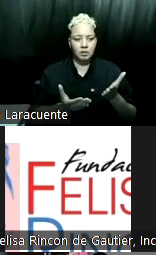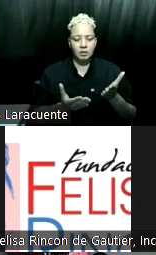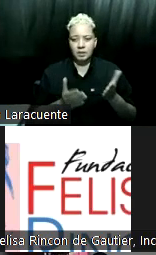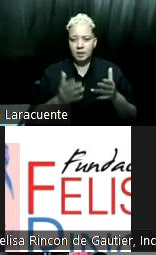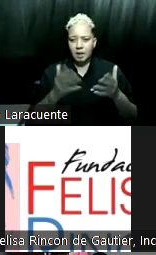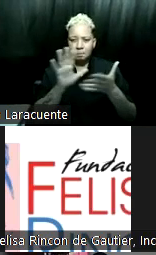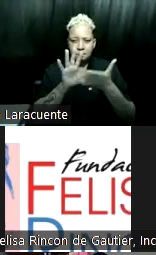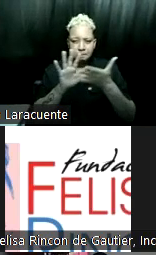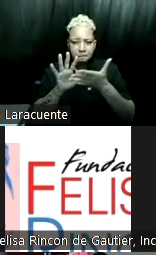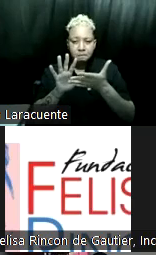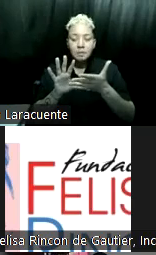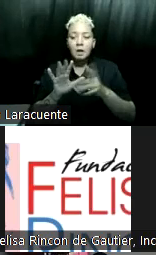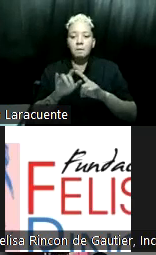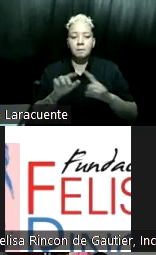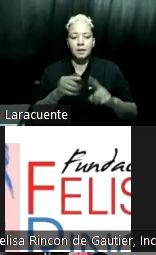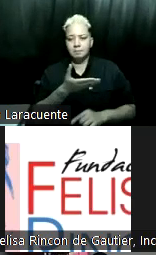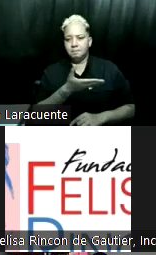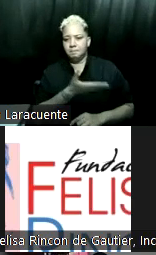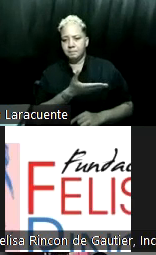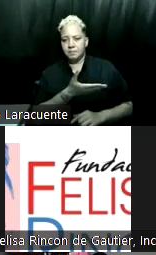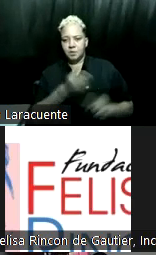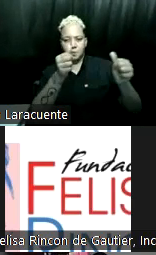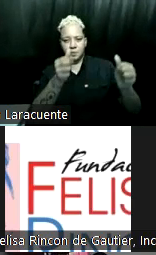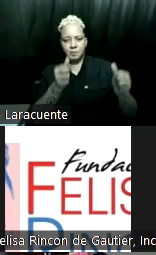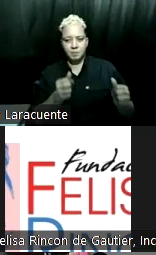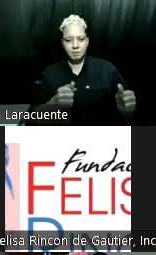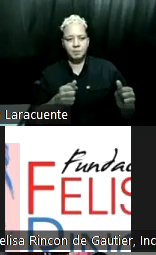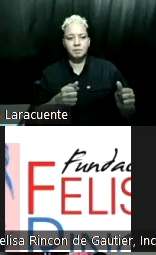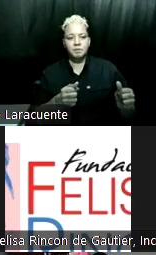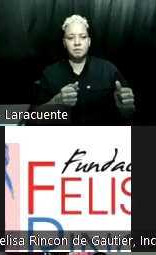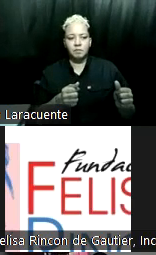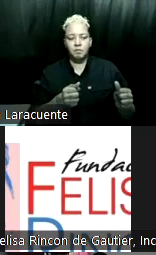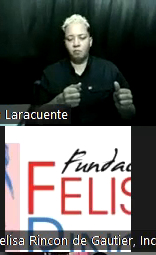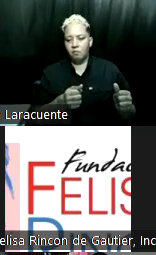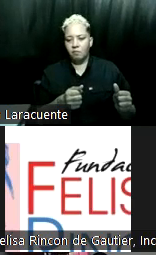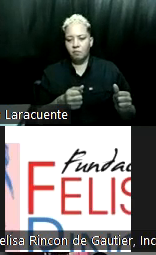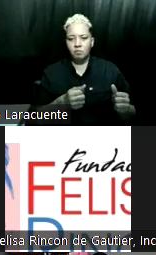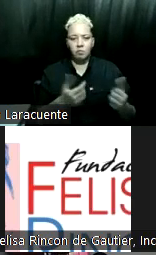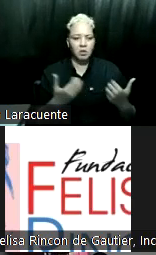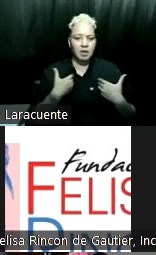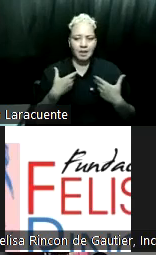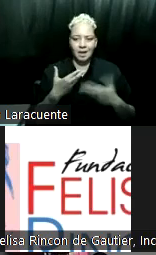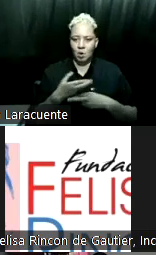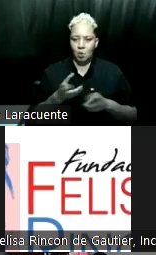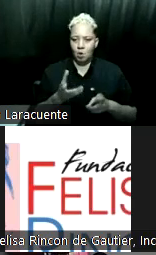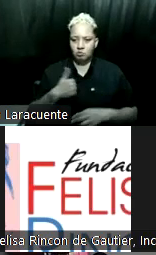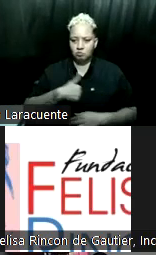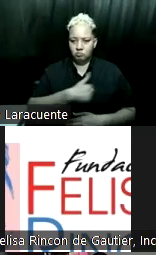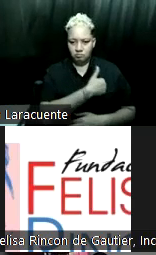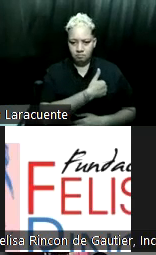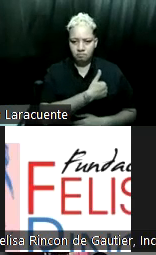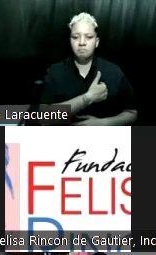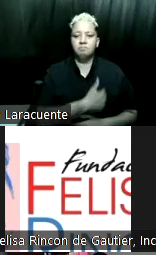pero ese era el afiche que mi hermano tenía en nuestro cuarto.